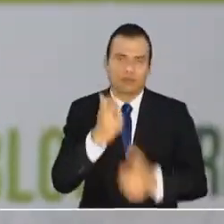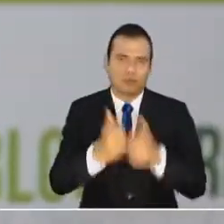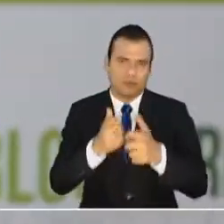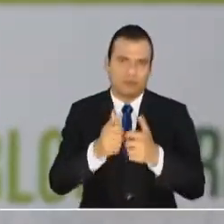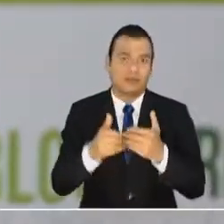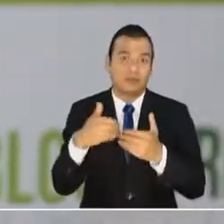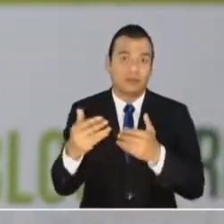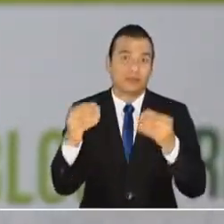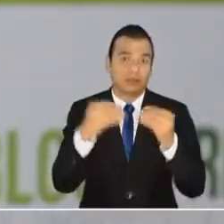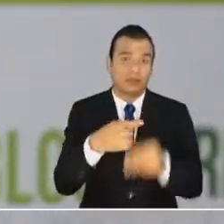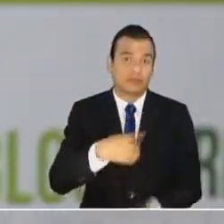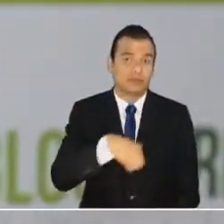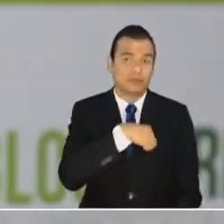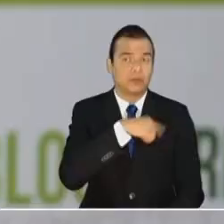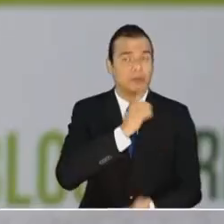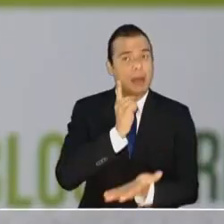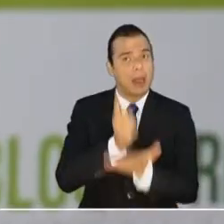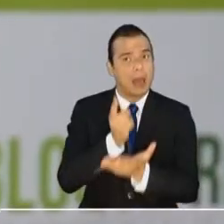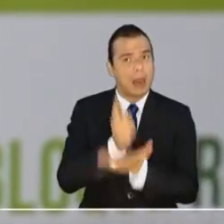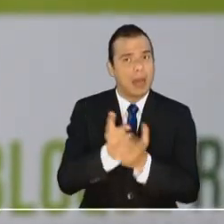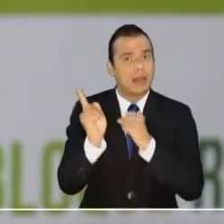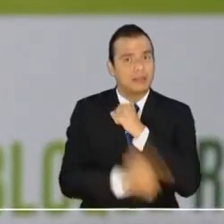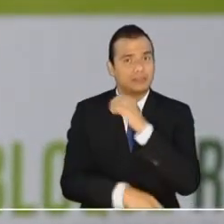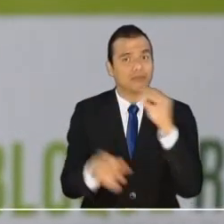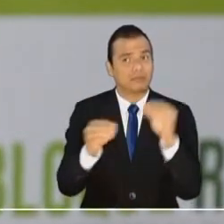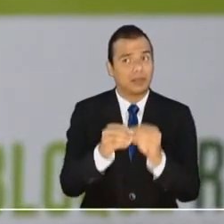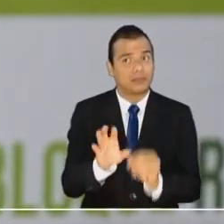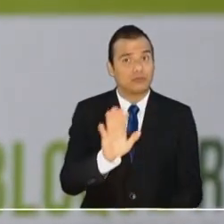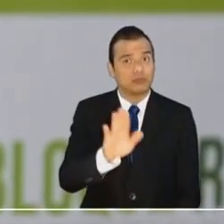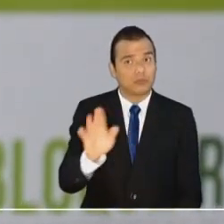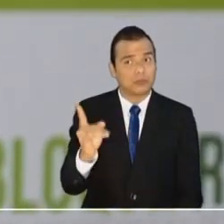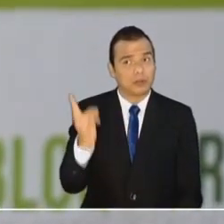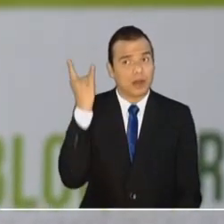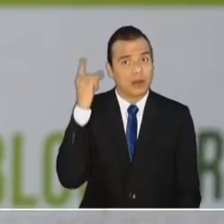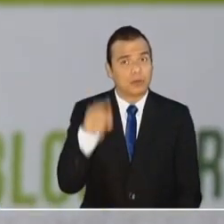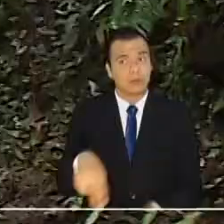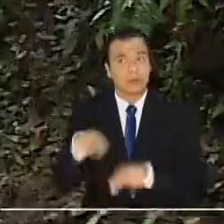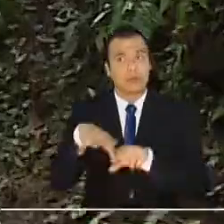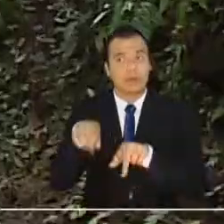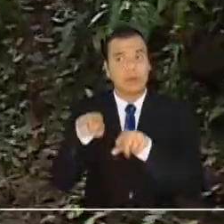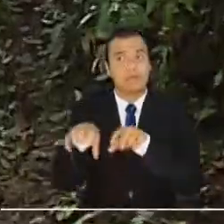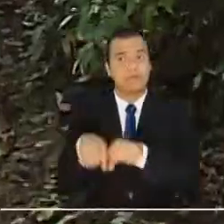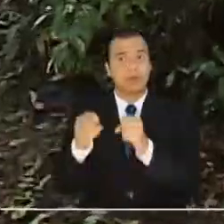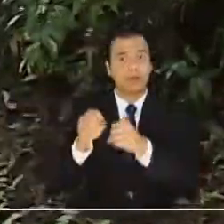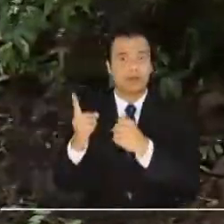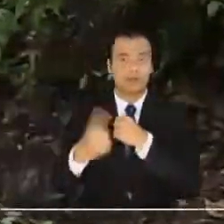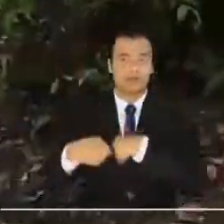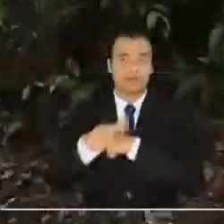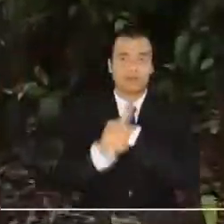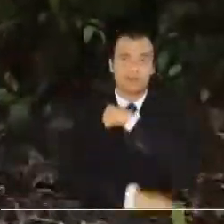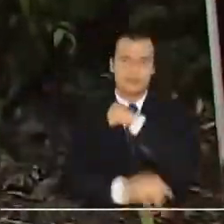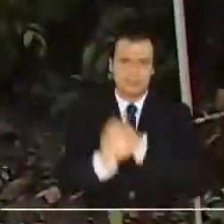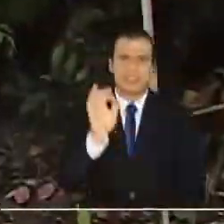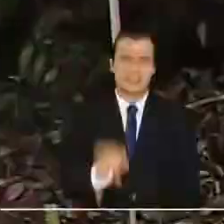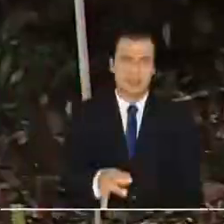nivel penal también, porque cualquier daño a los recursos naturales conllevan una investigación penal. La corporación CBC